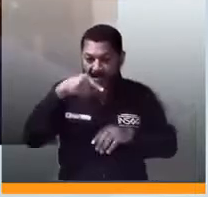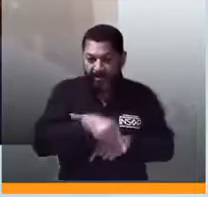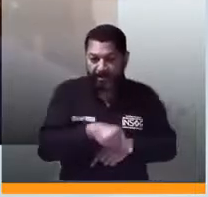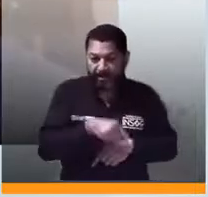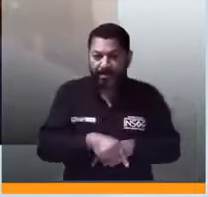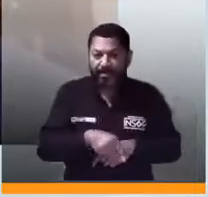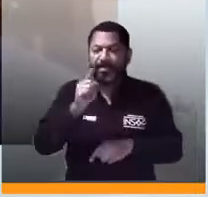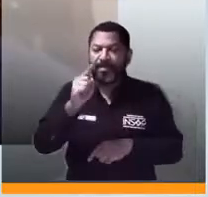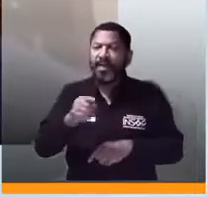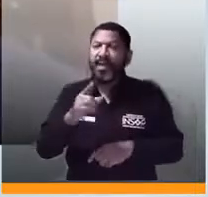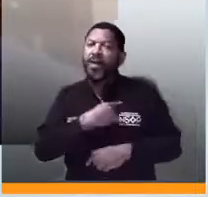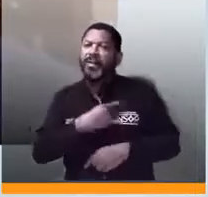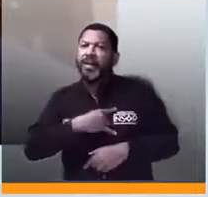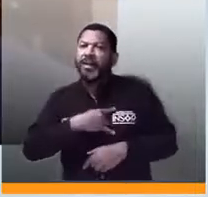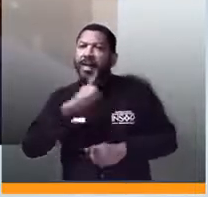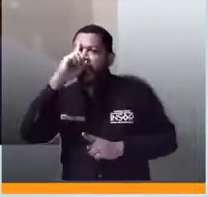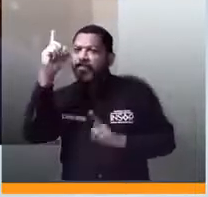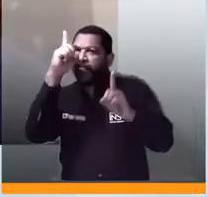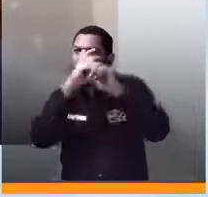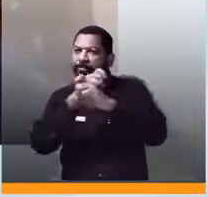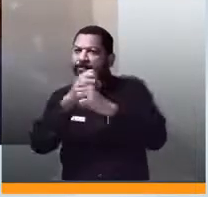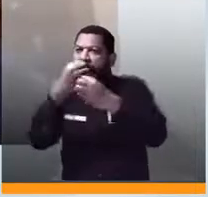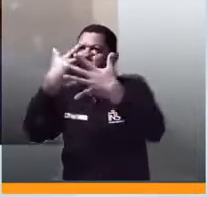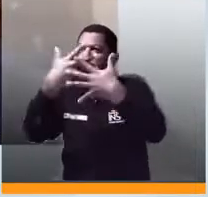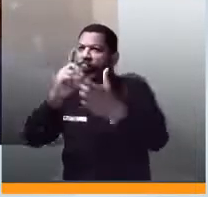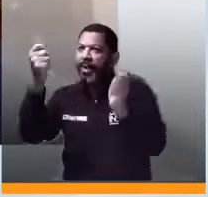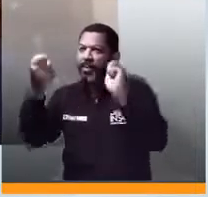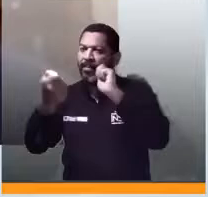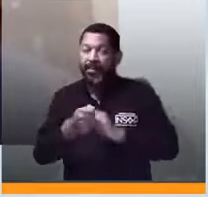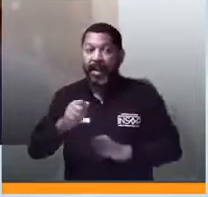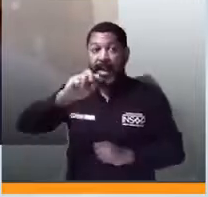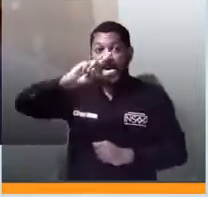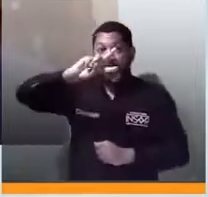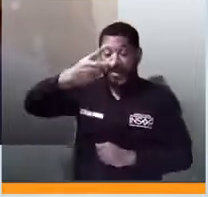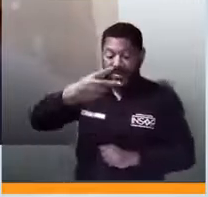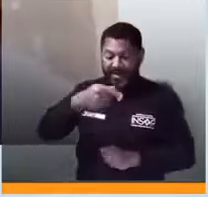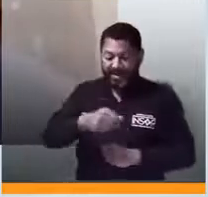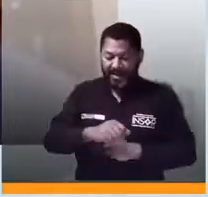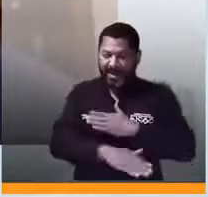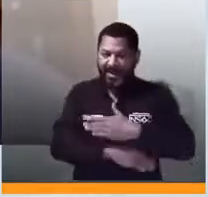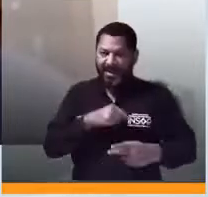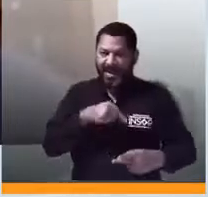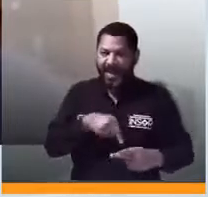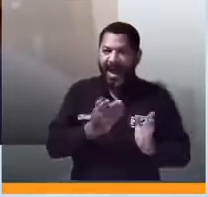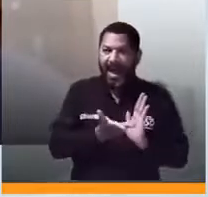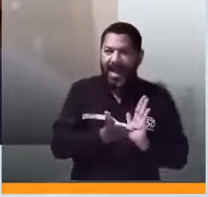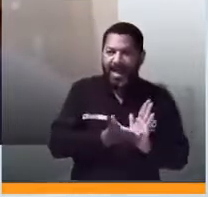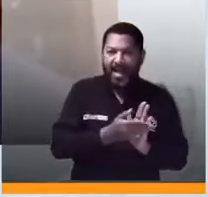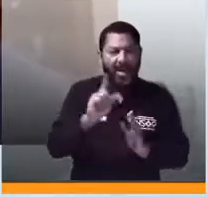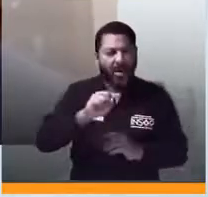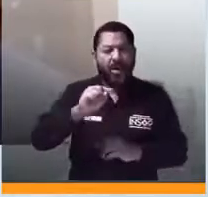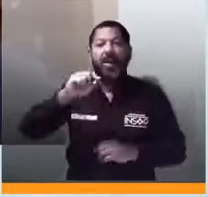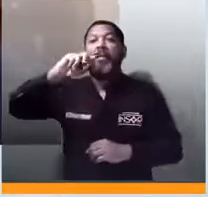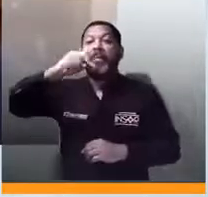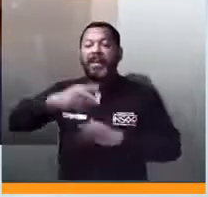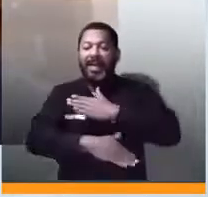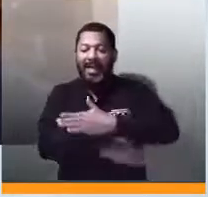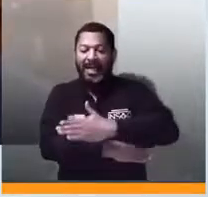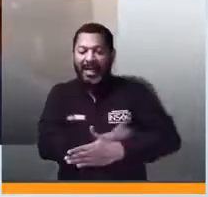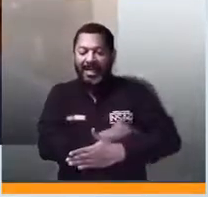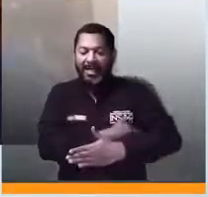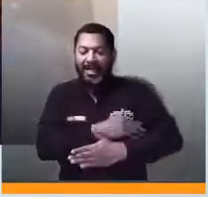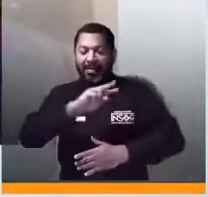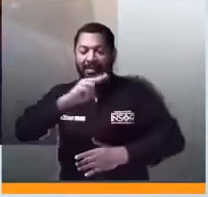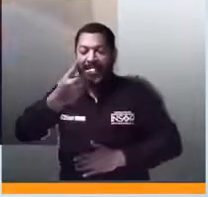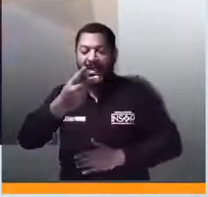estructura misma de la universidad, y en vez de tener una vicerrectoría académica, tenemos es una vicerrectoría de aprendizaje. Es decir,